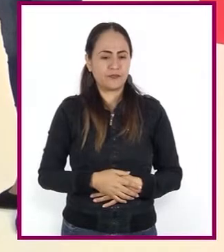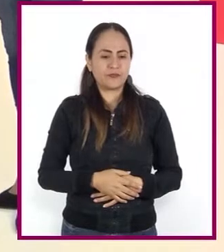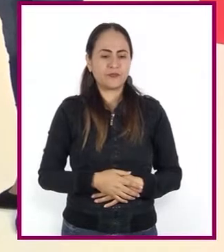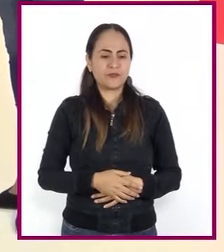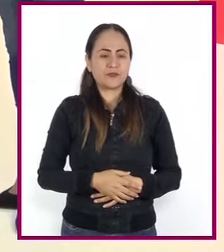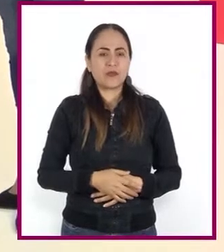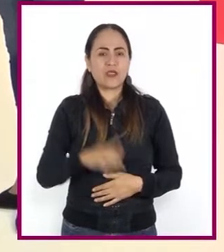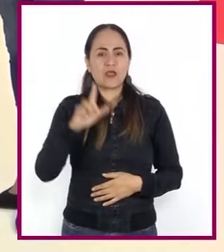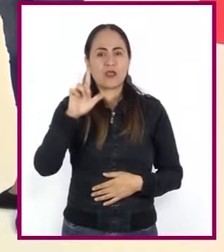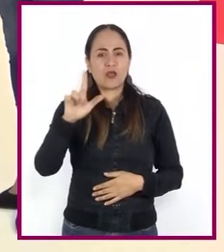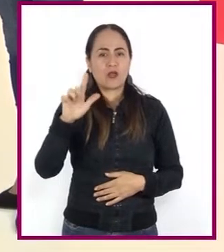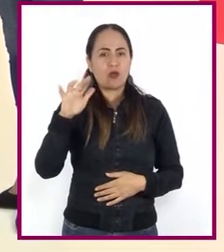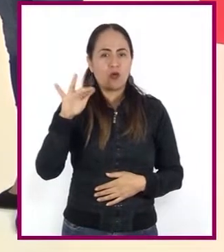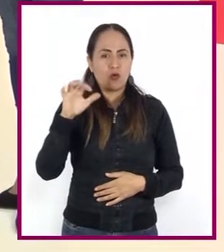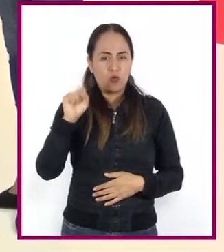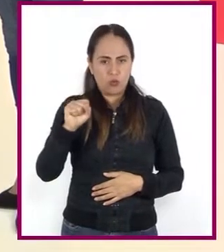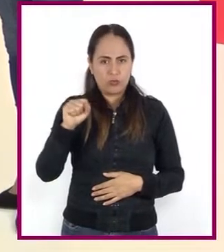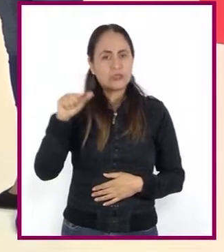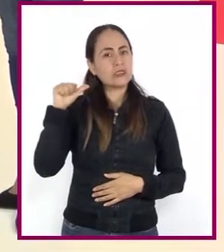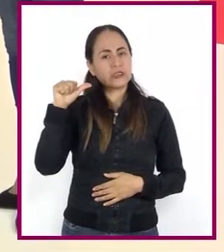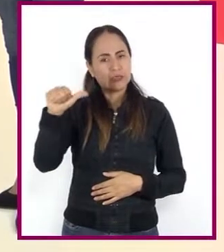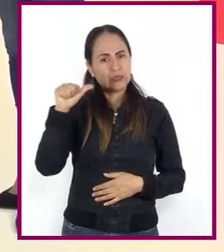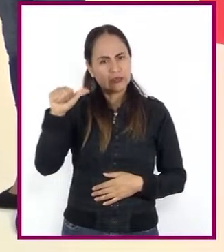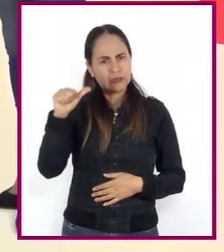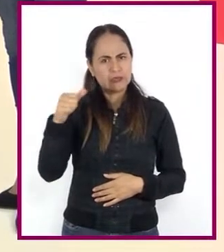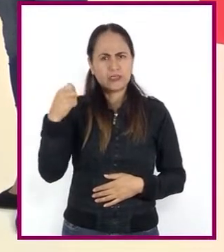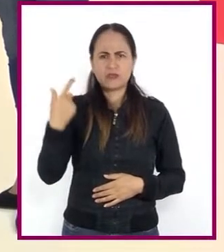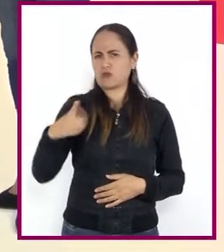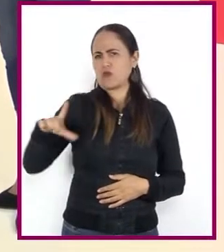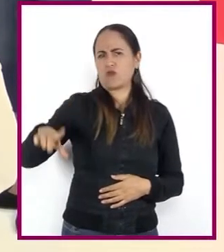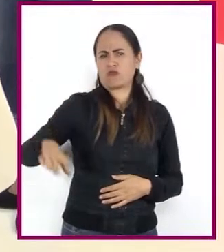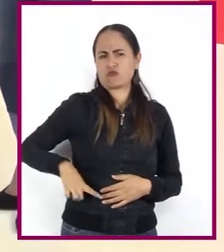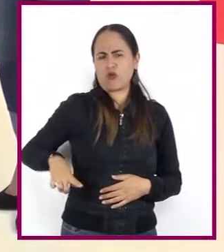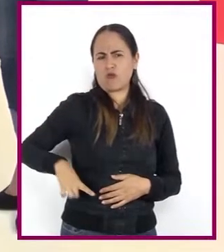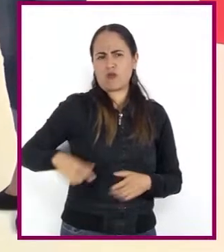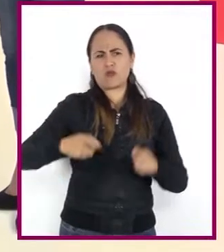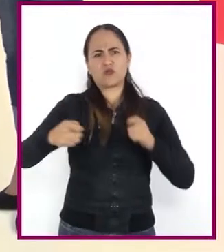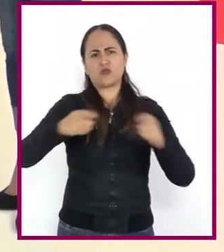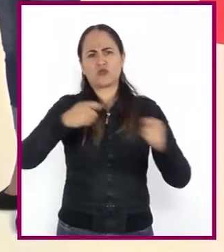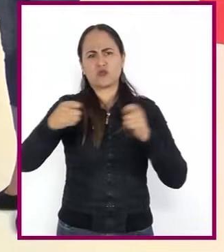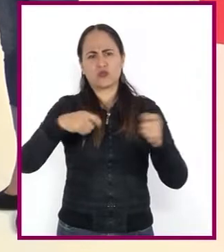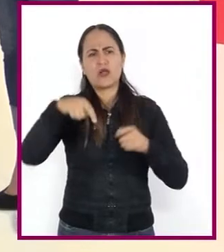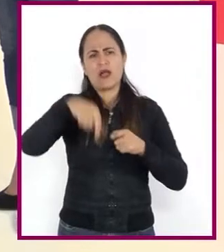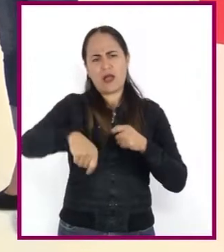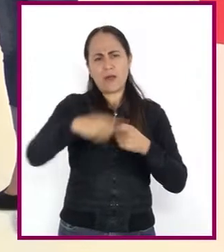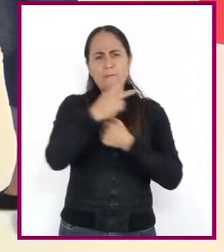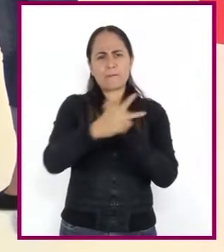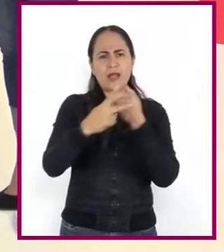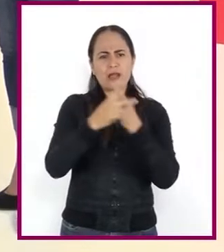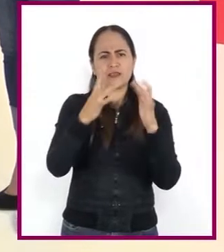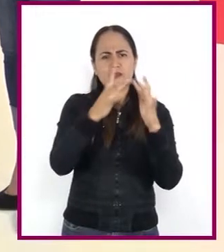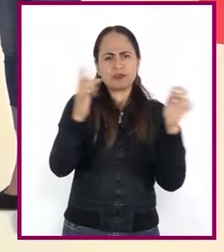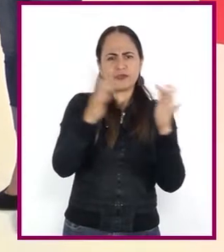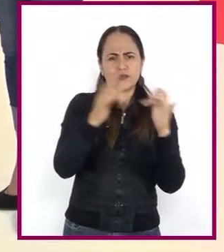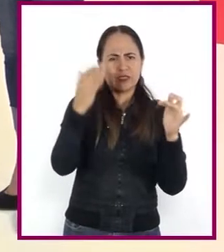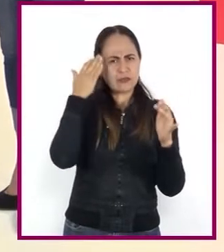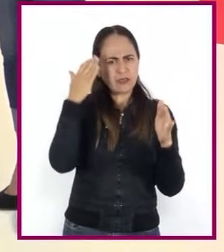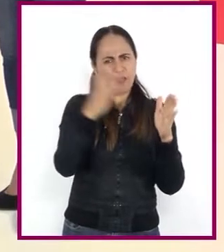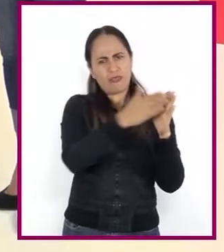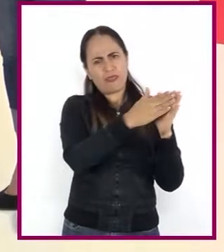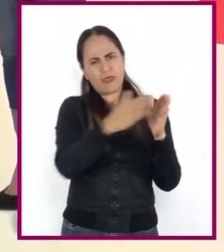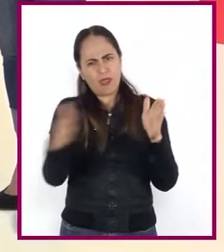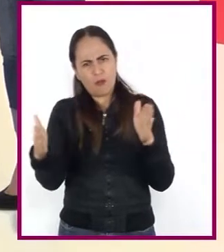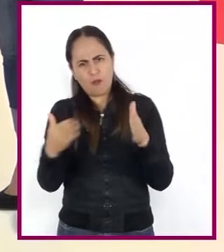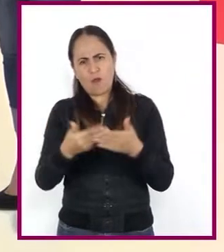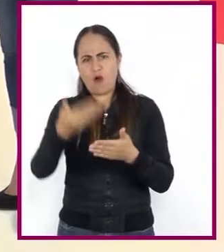gobierno ejerció el rey Luis XVI en Francia durante el antiguo